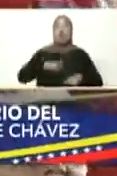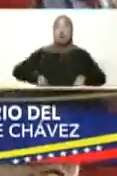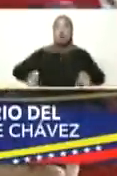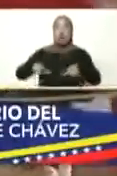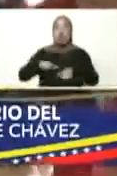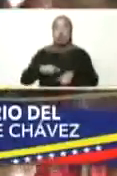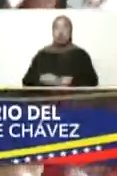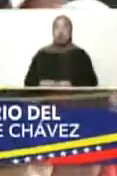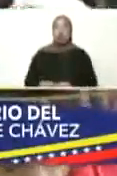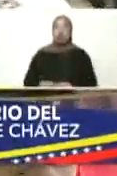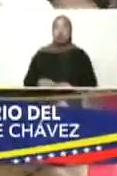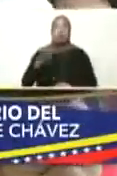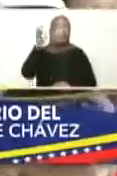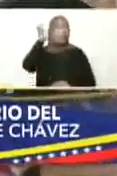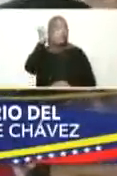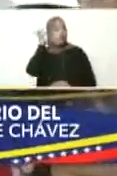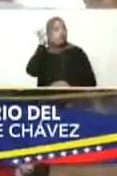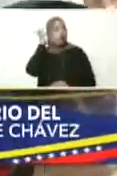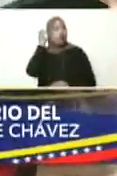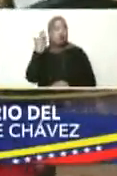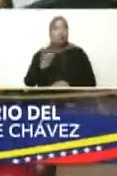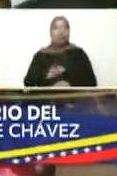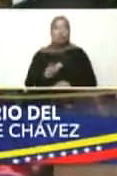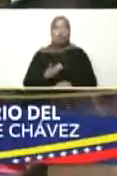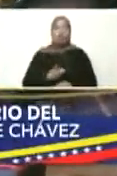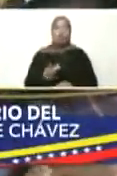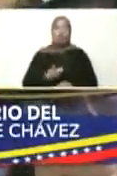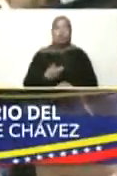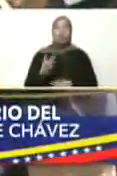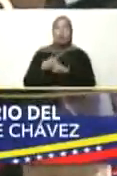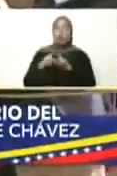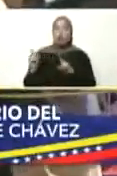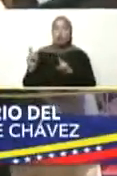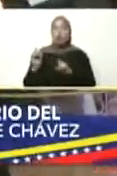y a María Rodríguez, alcaldesa de Araure.